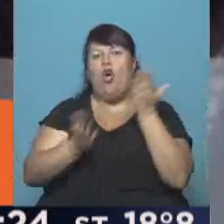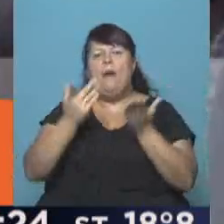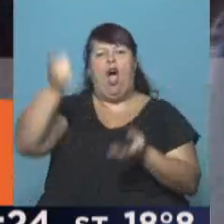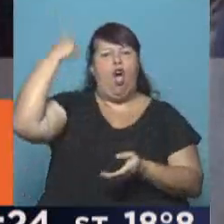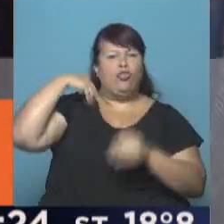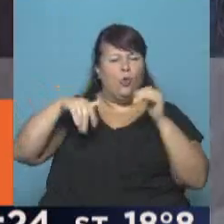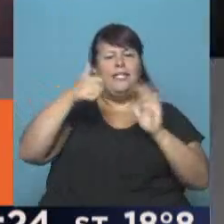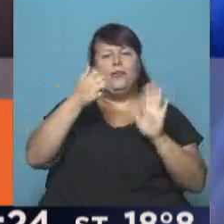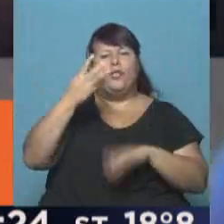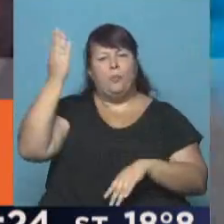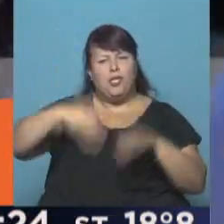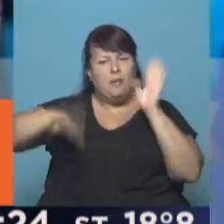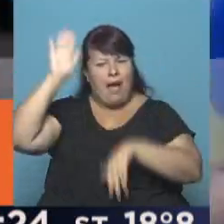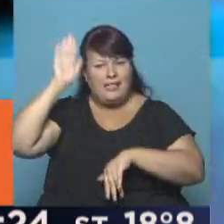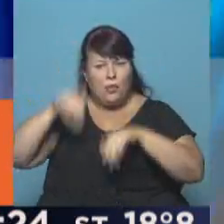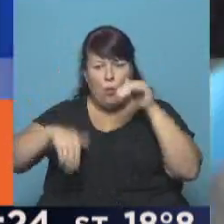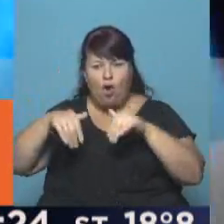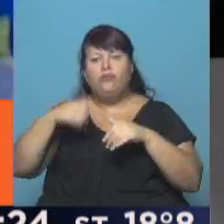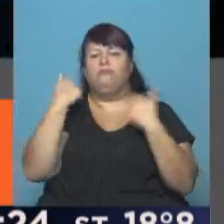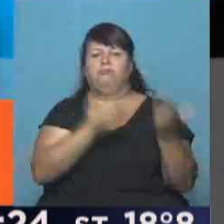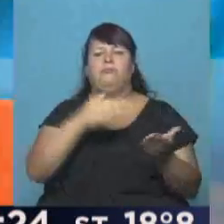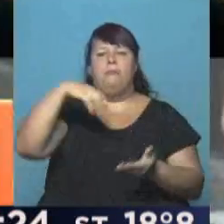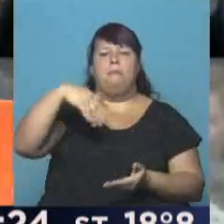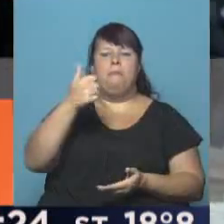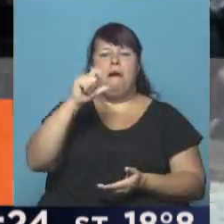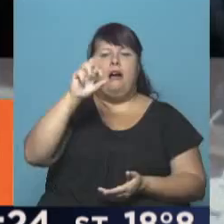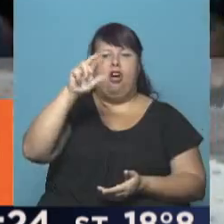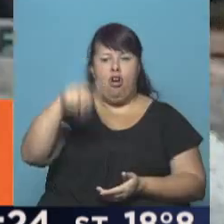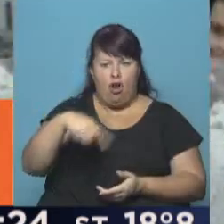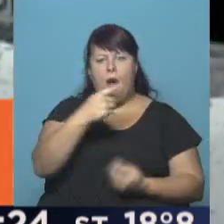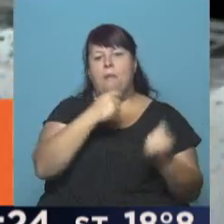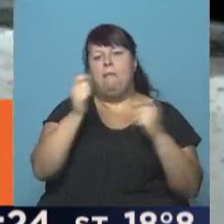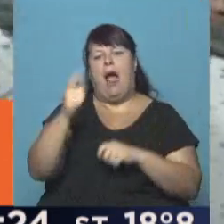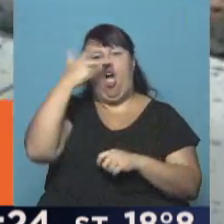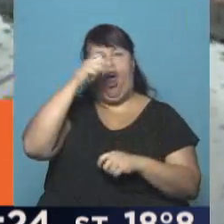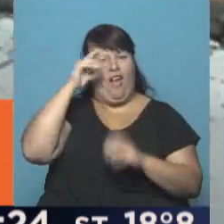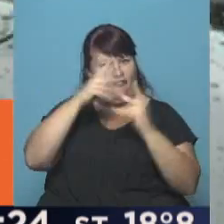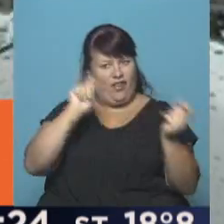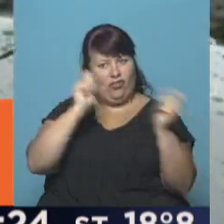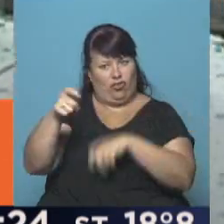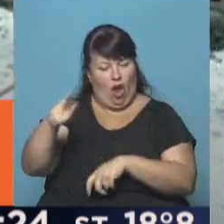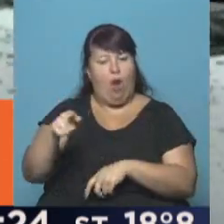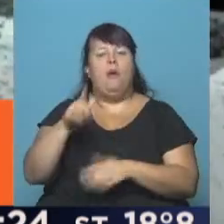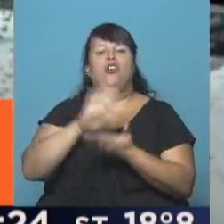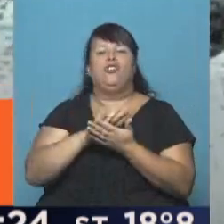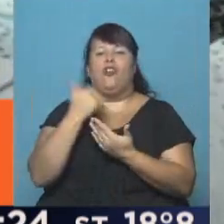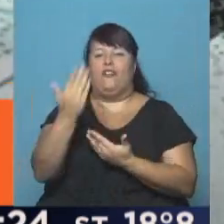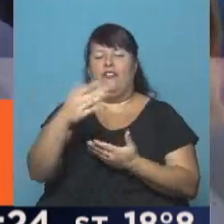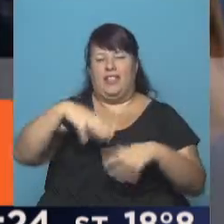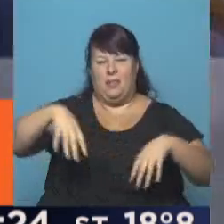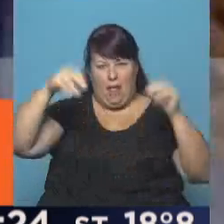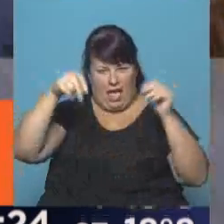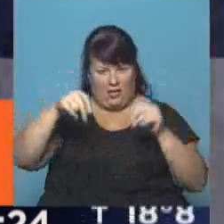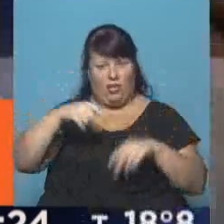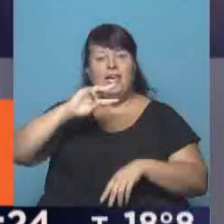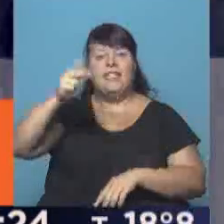del 64% de los votantes eligió a Emmanuel Macron para suceder a François Hollande al frente del Palacio del Elíseo.